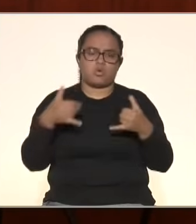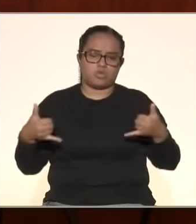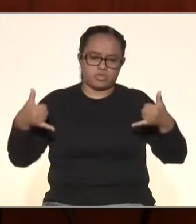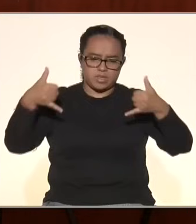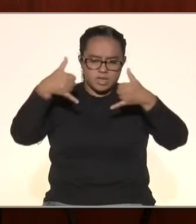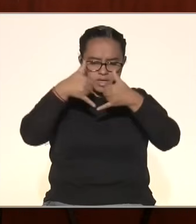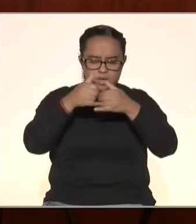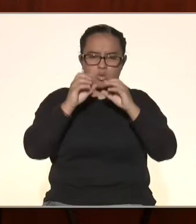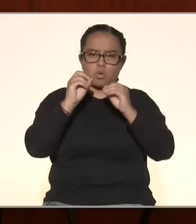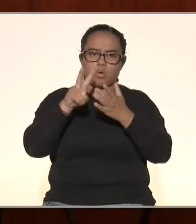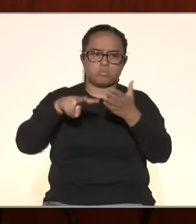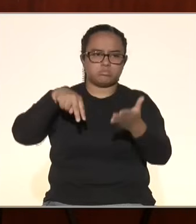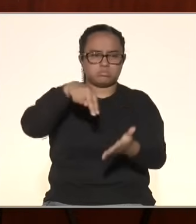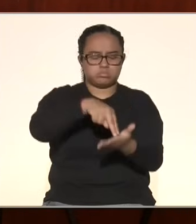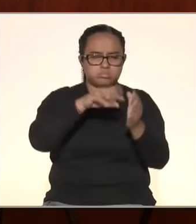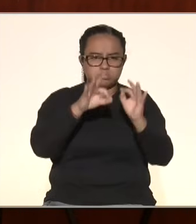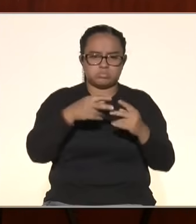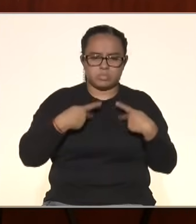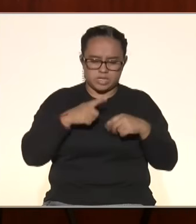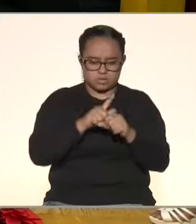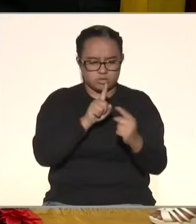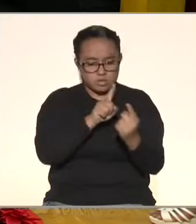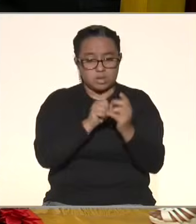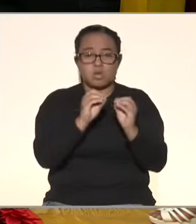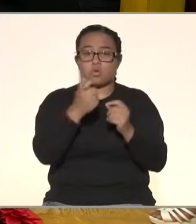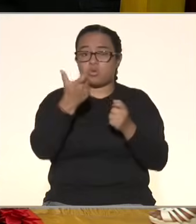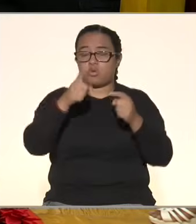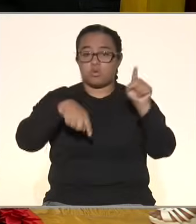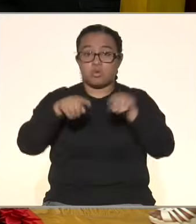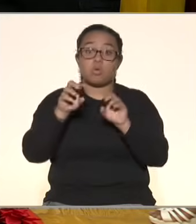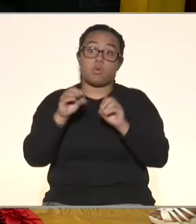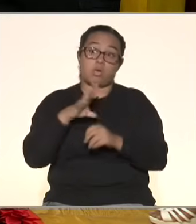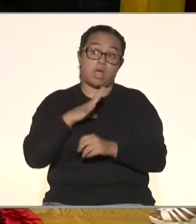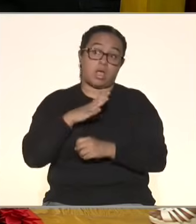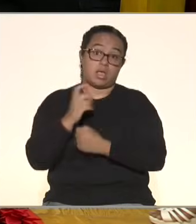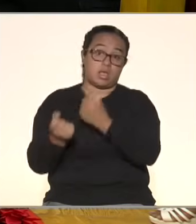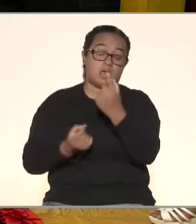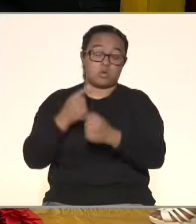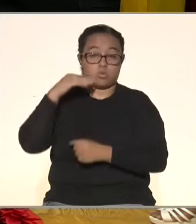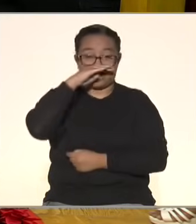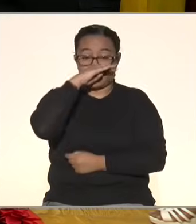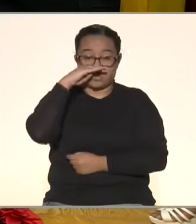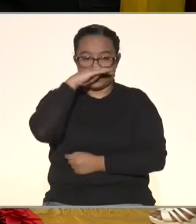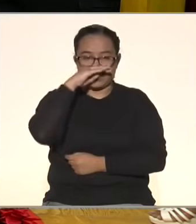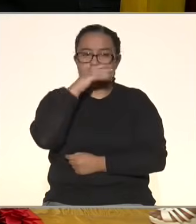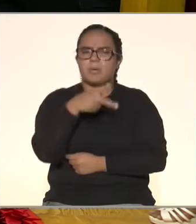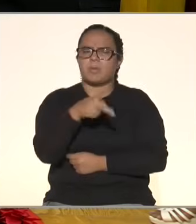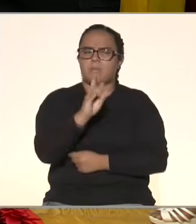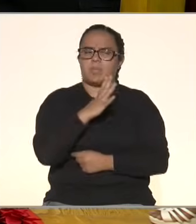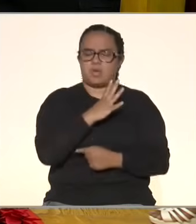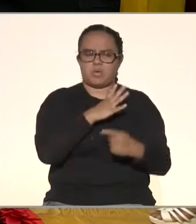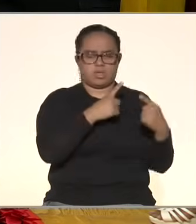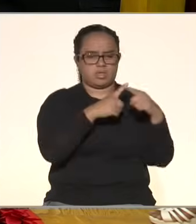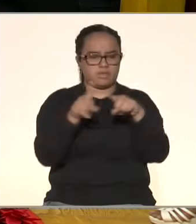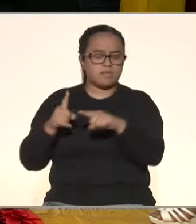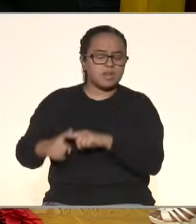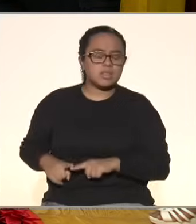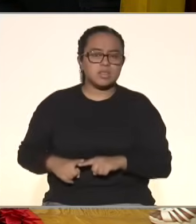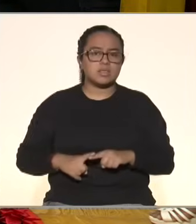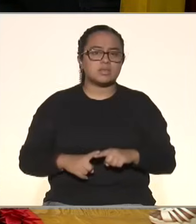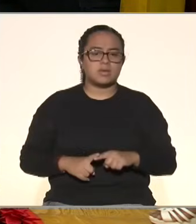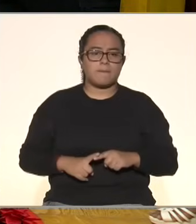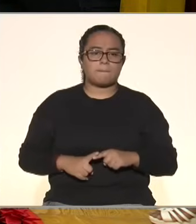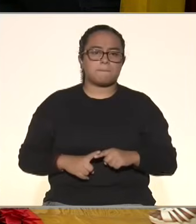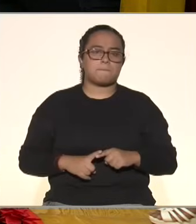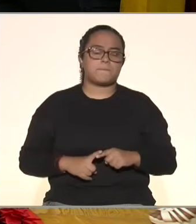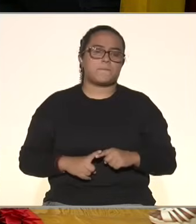telefónicamente, presencialmente, de diferentes costos, incluso gratuitos, pero sí es multifactorial en el sentido de